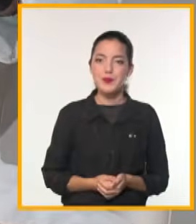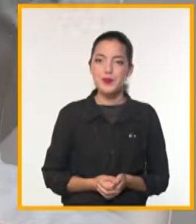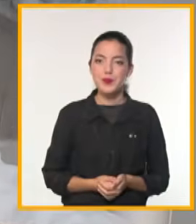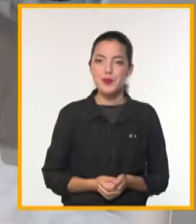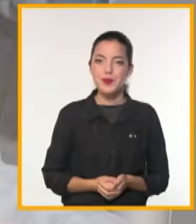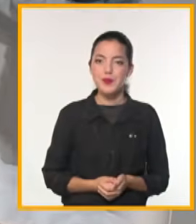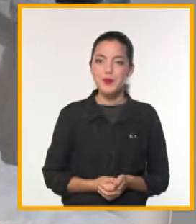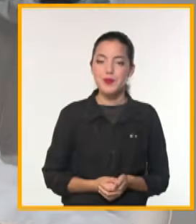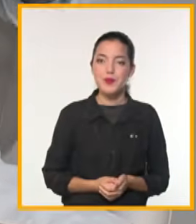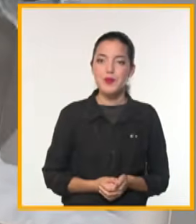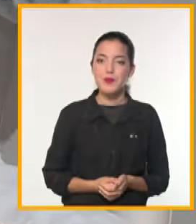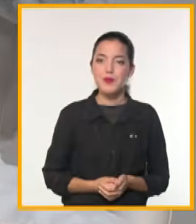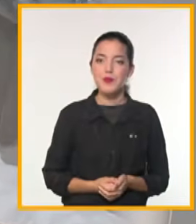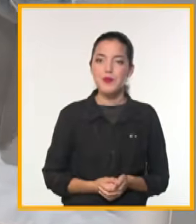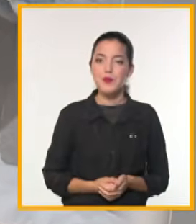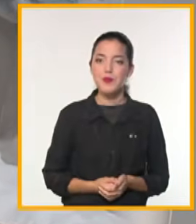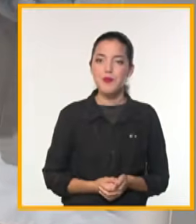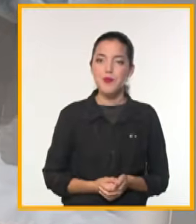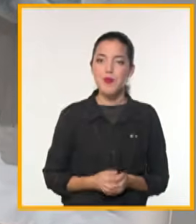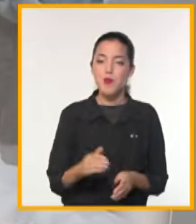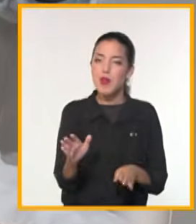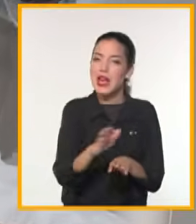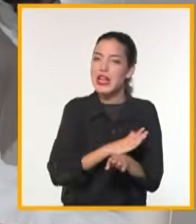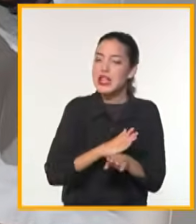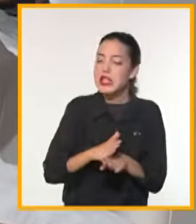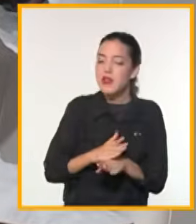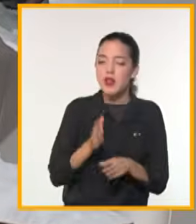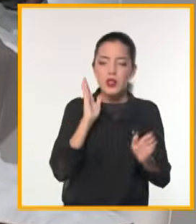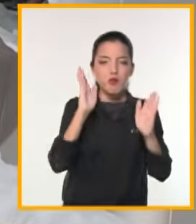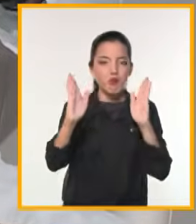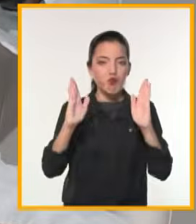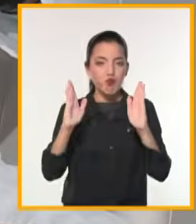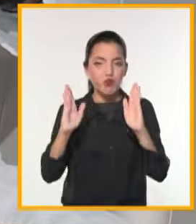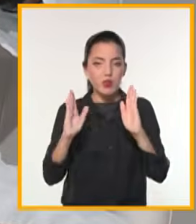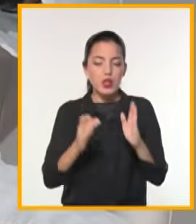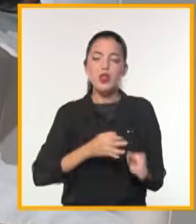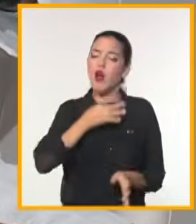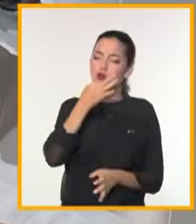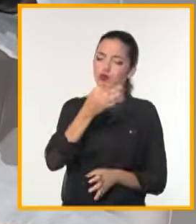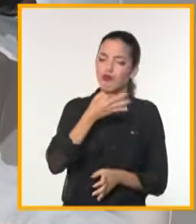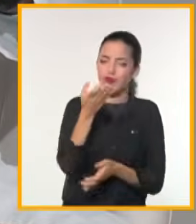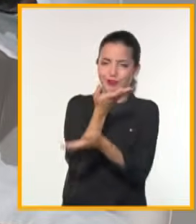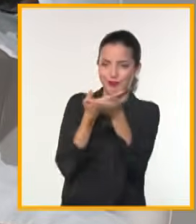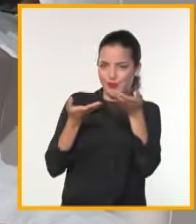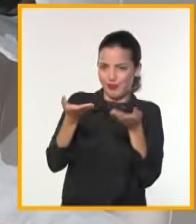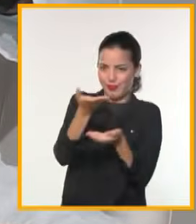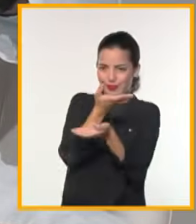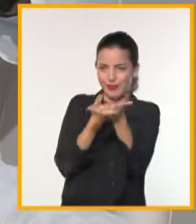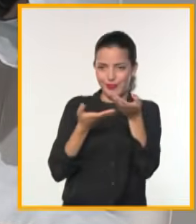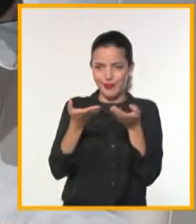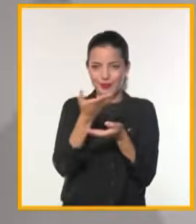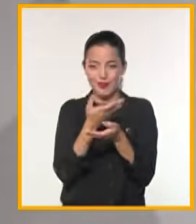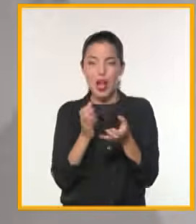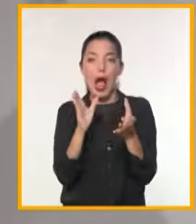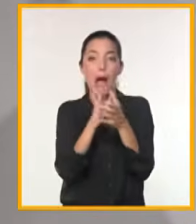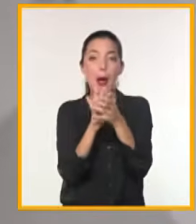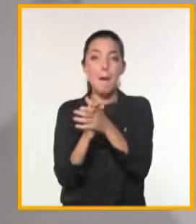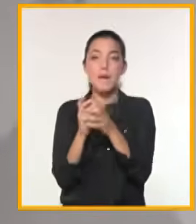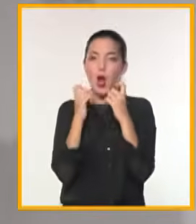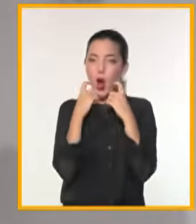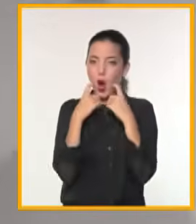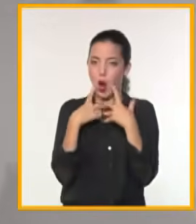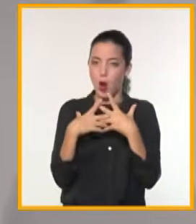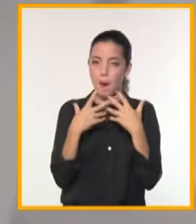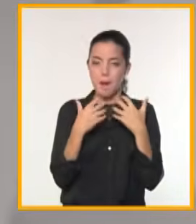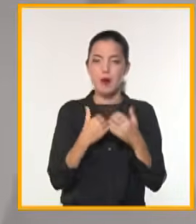Estuvimos varias veces hablando, ¿no? Así, grandes amigos. Y fuimos siempre amigos. Bueno, vamos a ver la